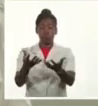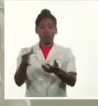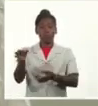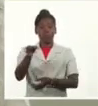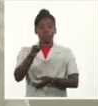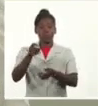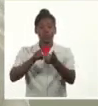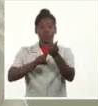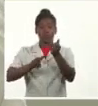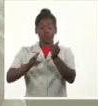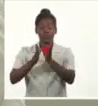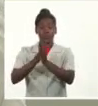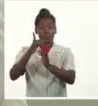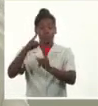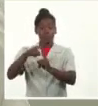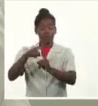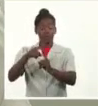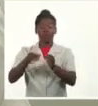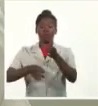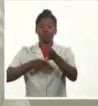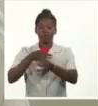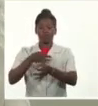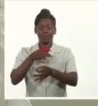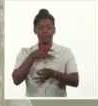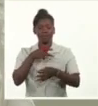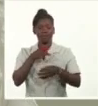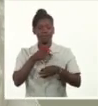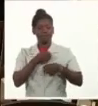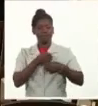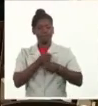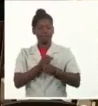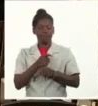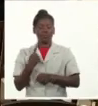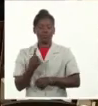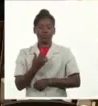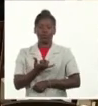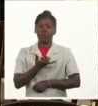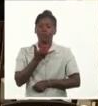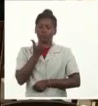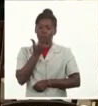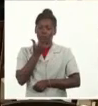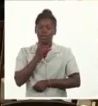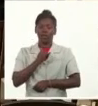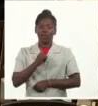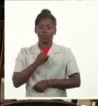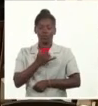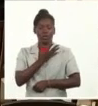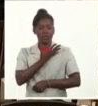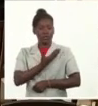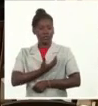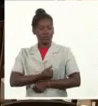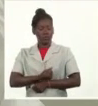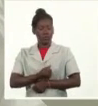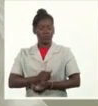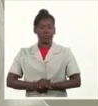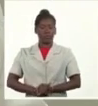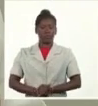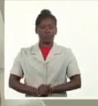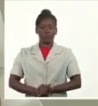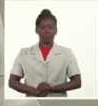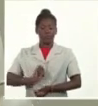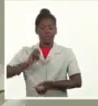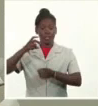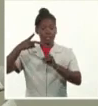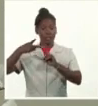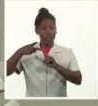luctuosa situación, le señalamos, nos ha afectado a todos. Seguidamente le resaltamos al